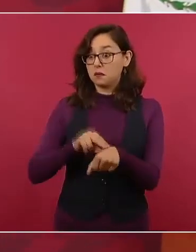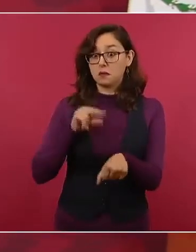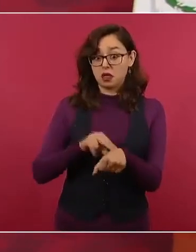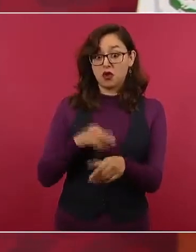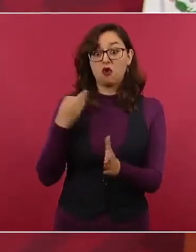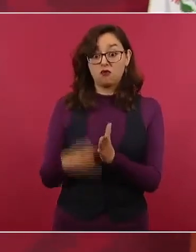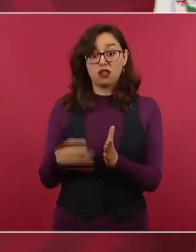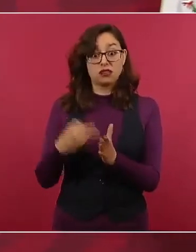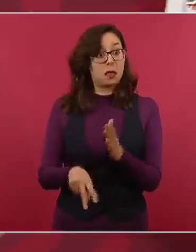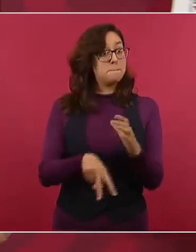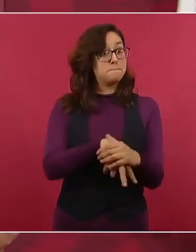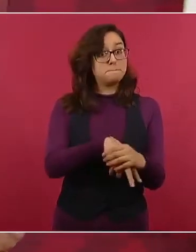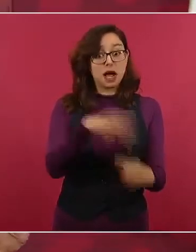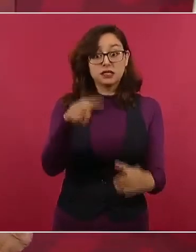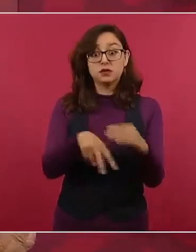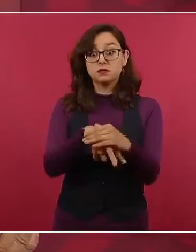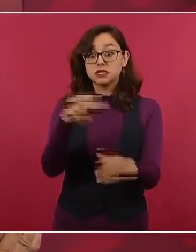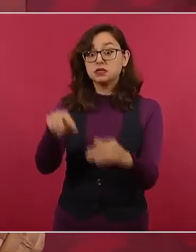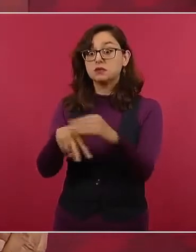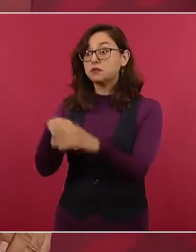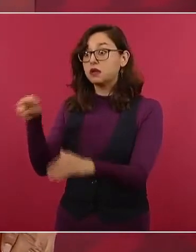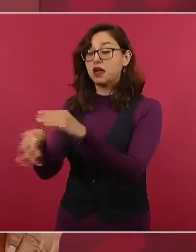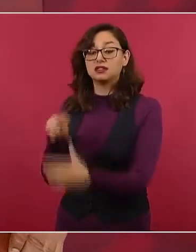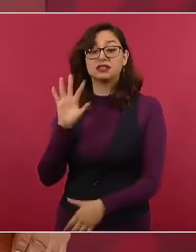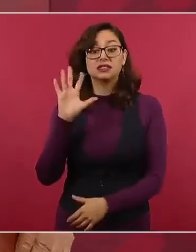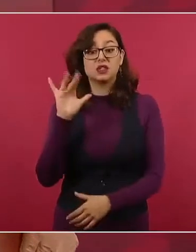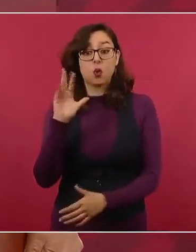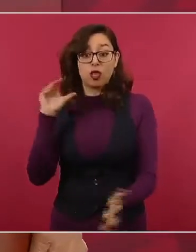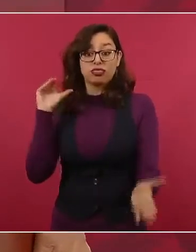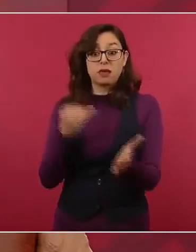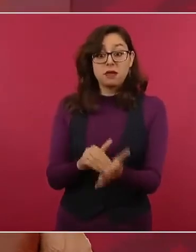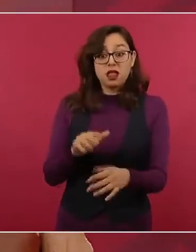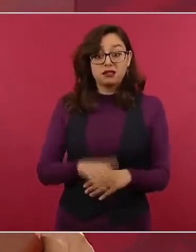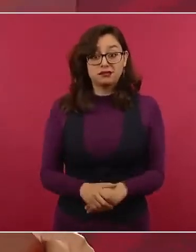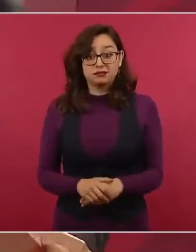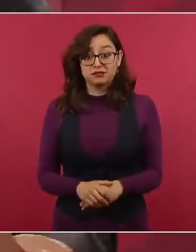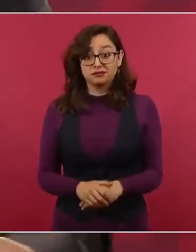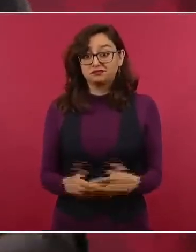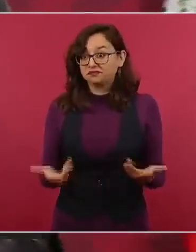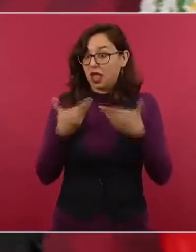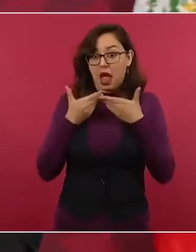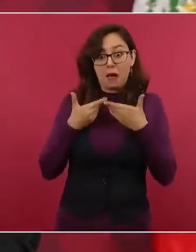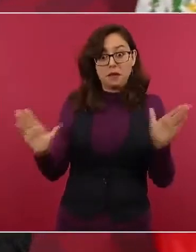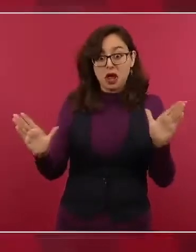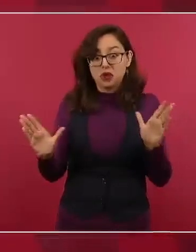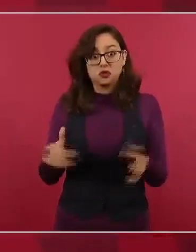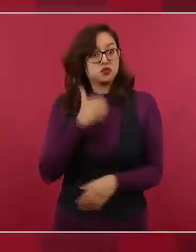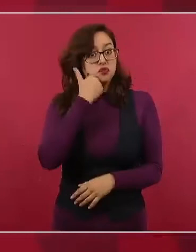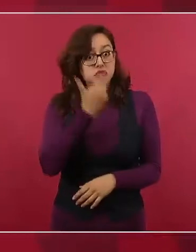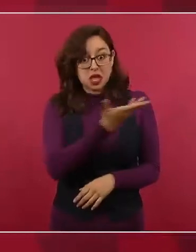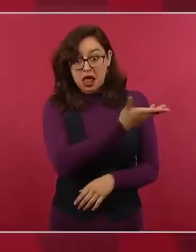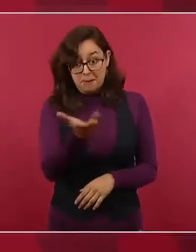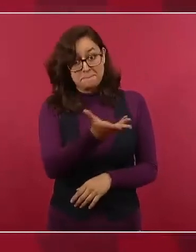para contratarlos a todos. Si el plan que tenemos es que